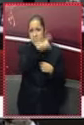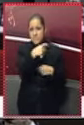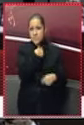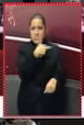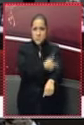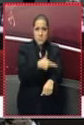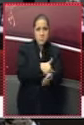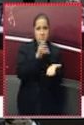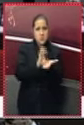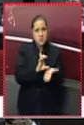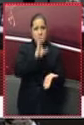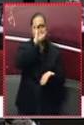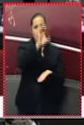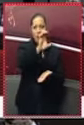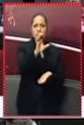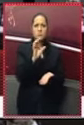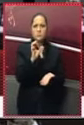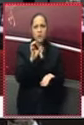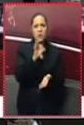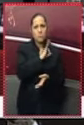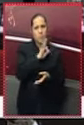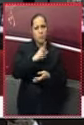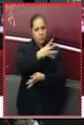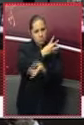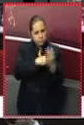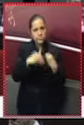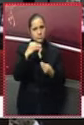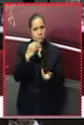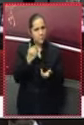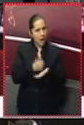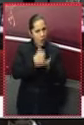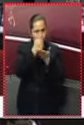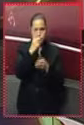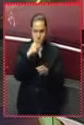forma tal que se facilite su acceso a la formalidad.